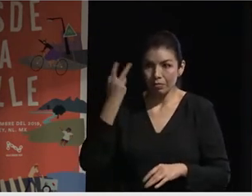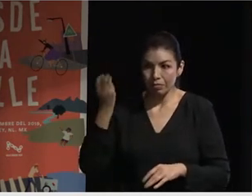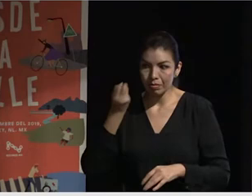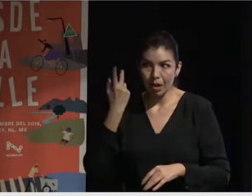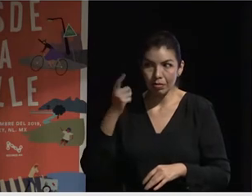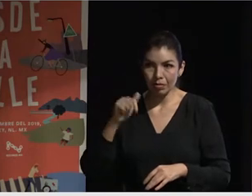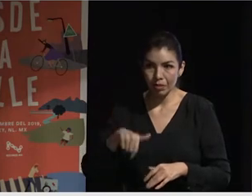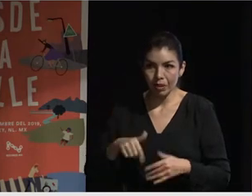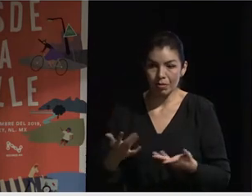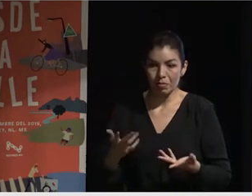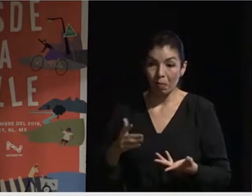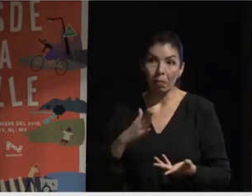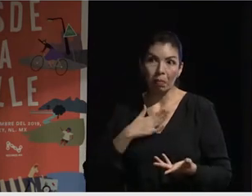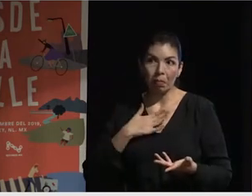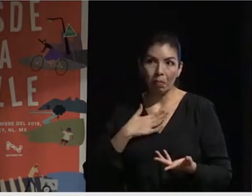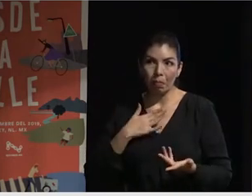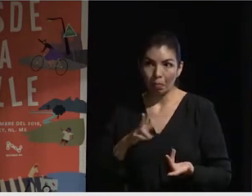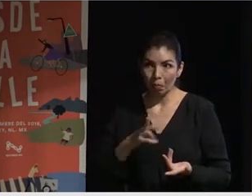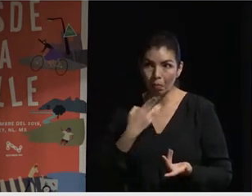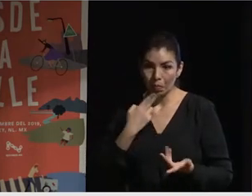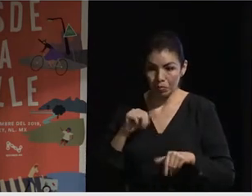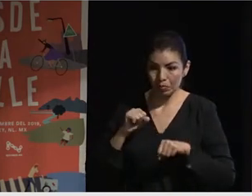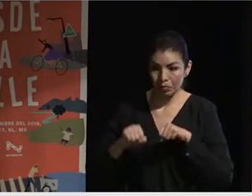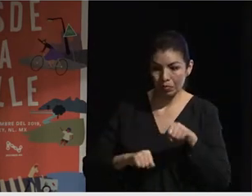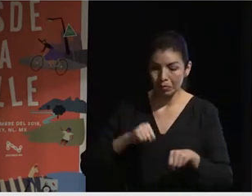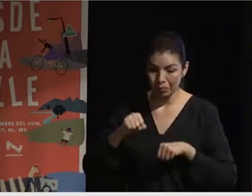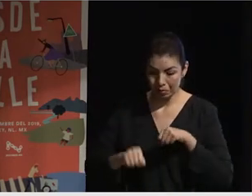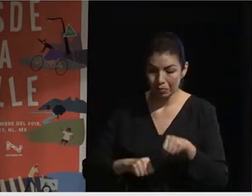aunque soy ciclista usuario.